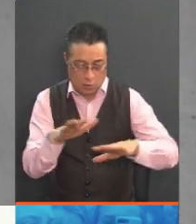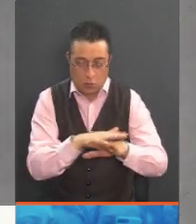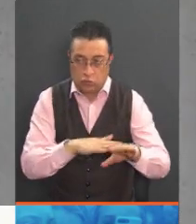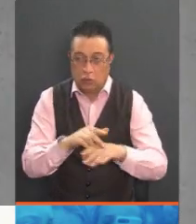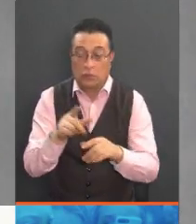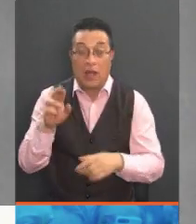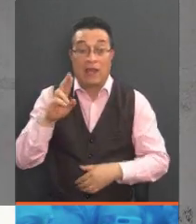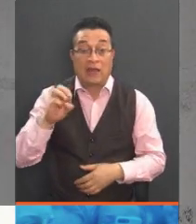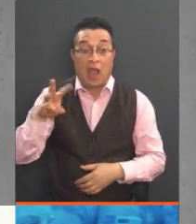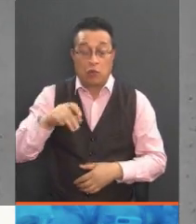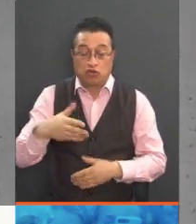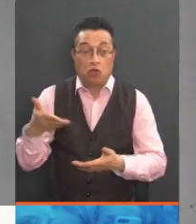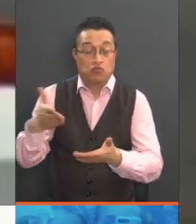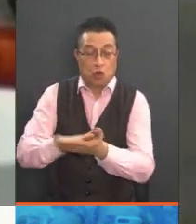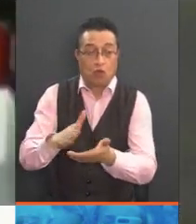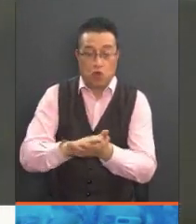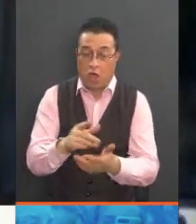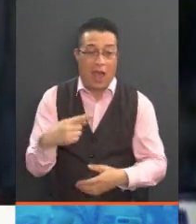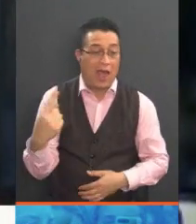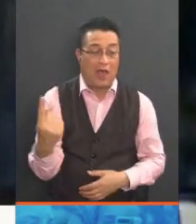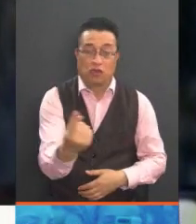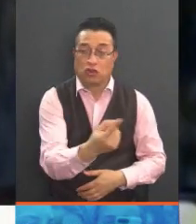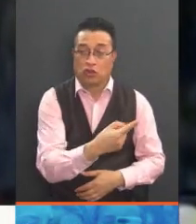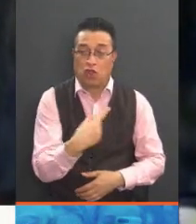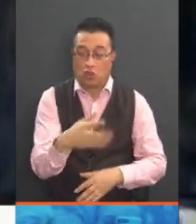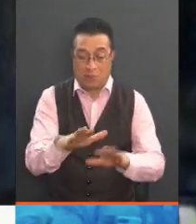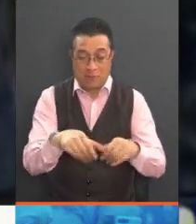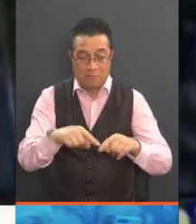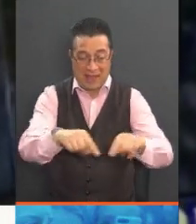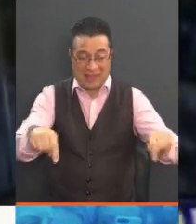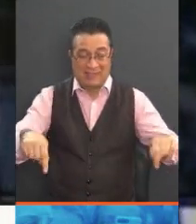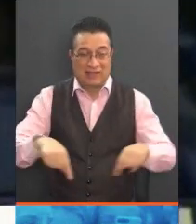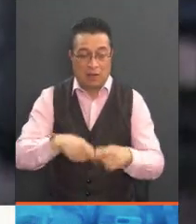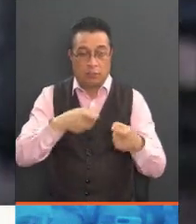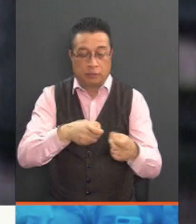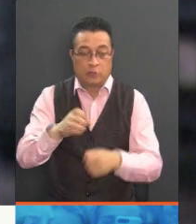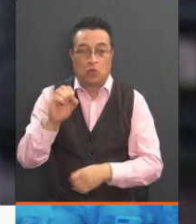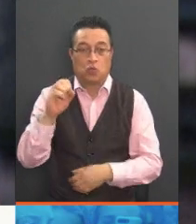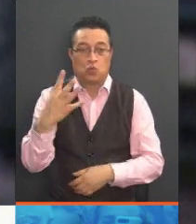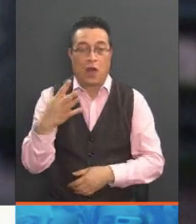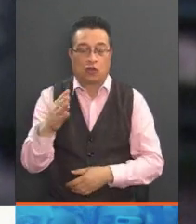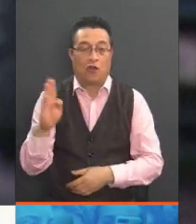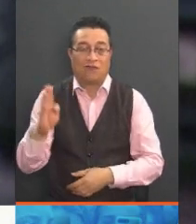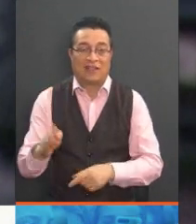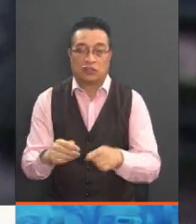Ramos mató a todas sus víctimas en una misma sala, la del cuarto grado.